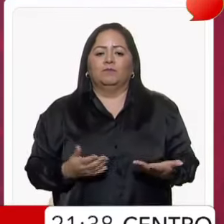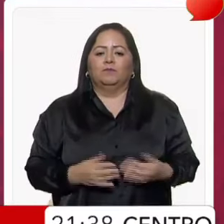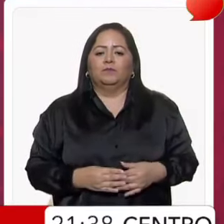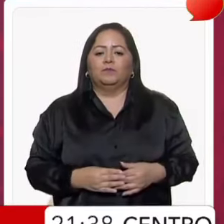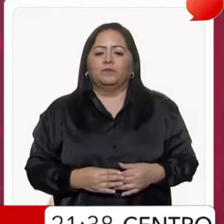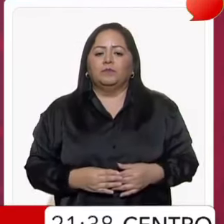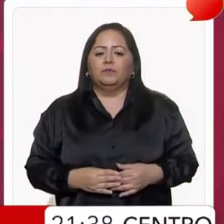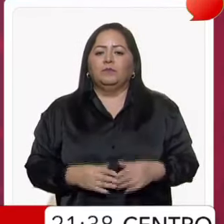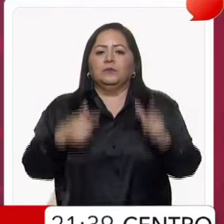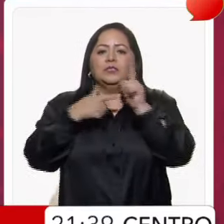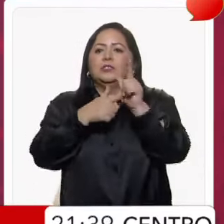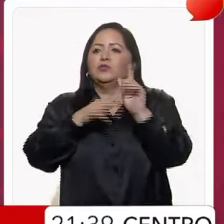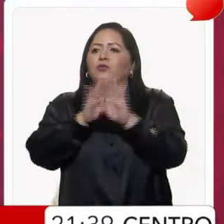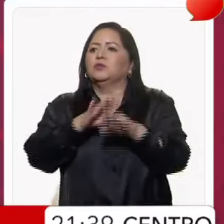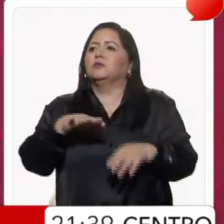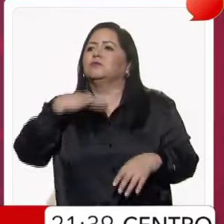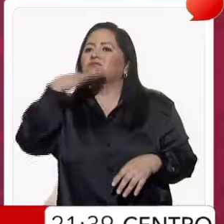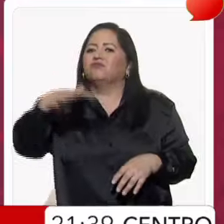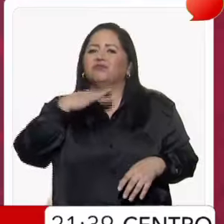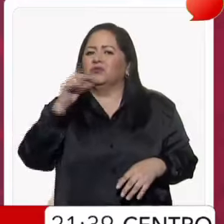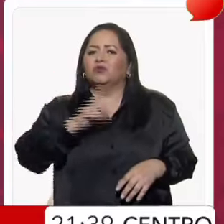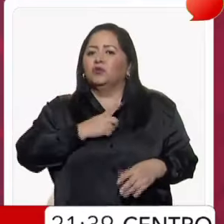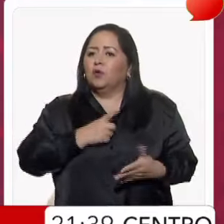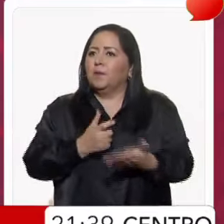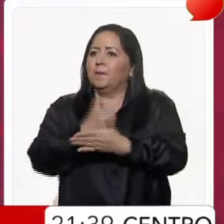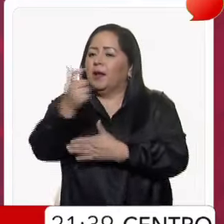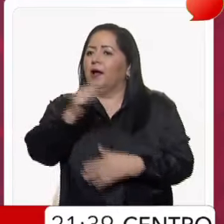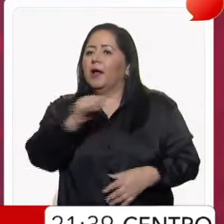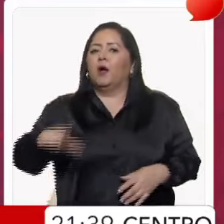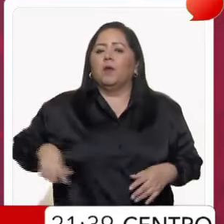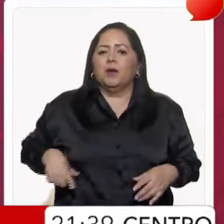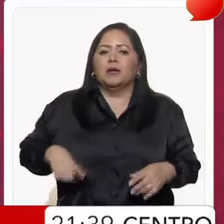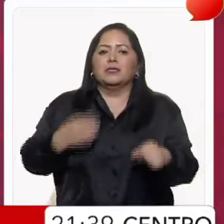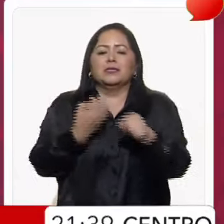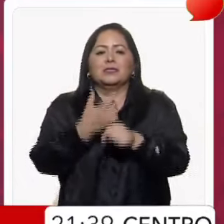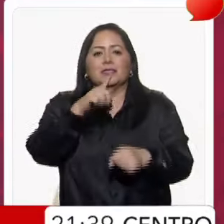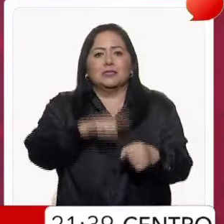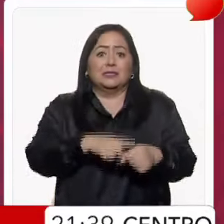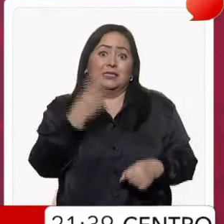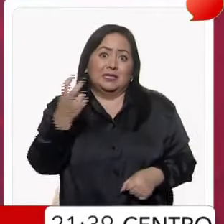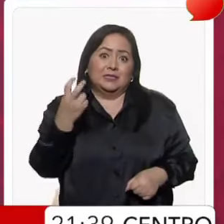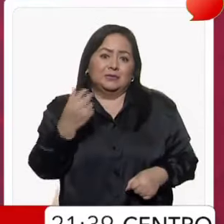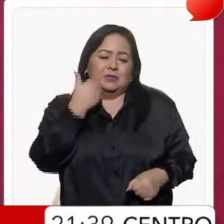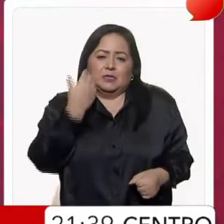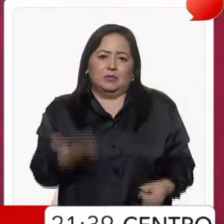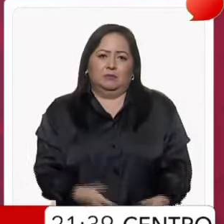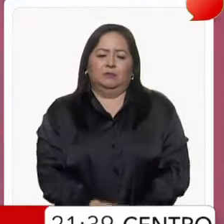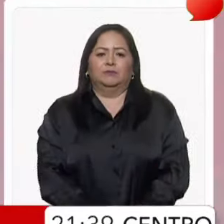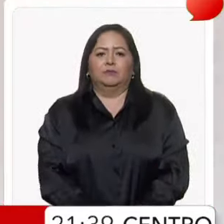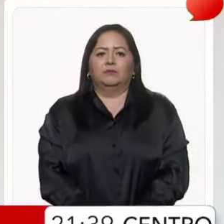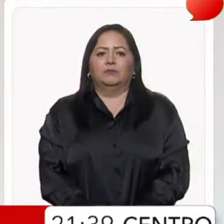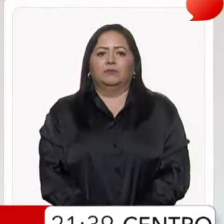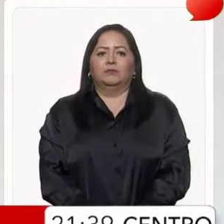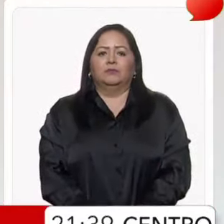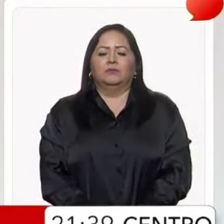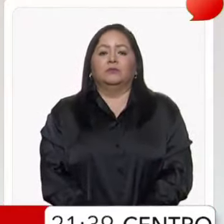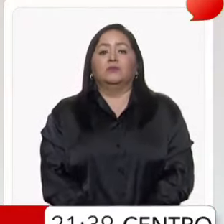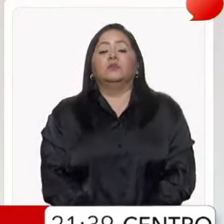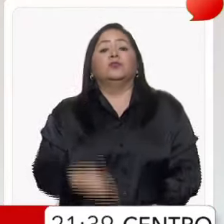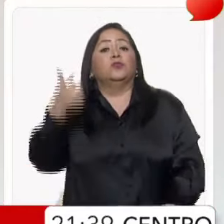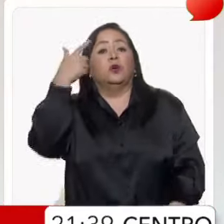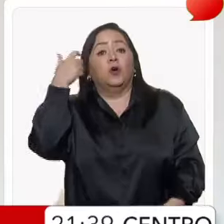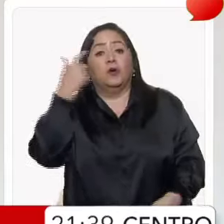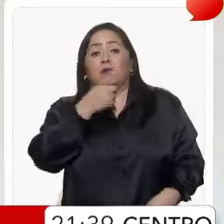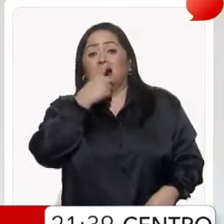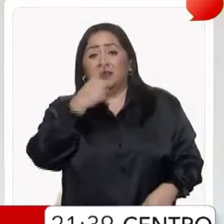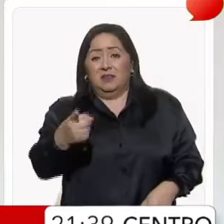darle, pues seguir con la guerra. Darle recursos a los gobiernos estatales, pues es lo que más quisieran. Xóchitl